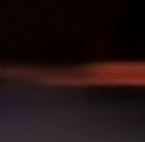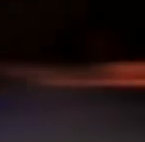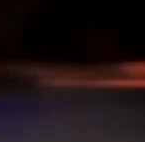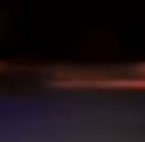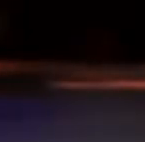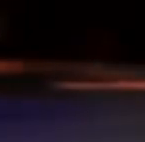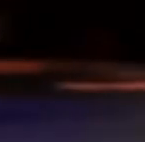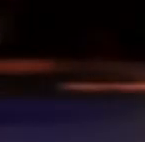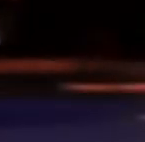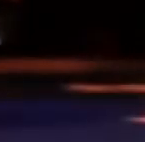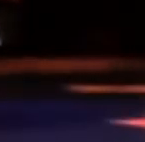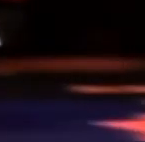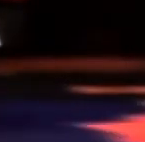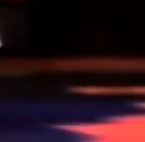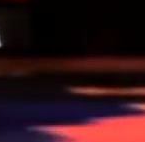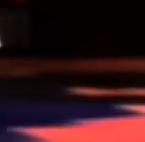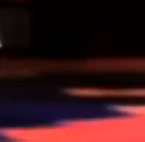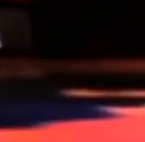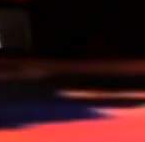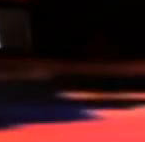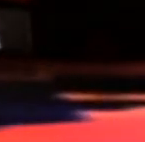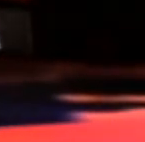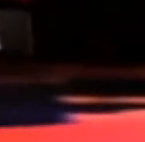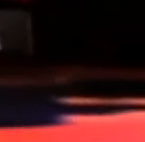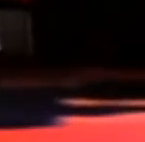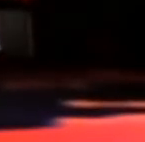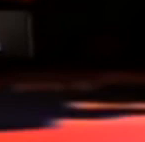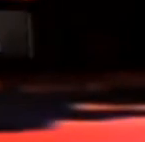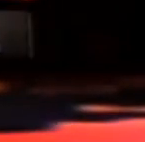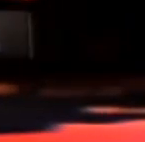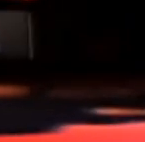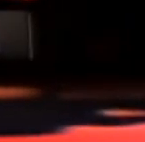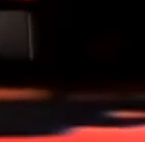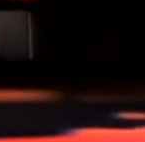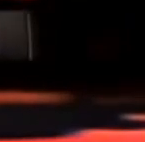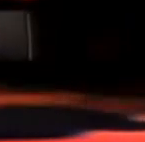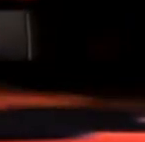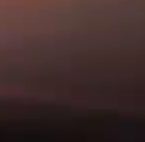Telerama Noticias presenta su segmento Entrevista.